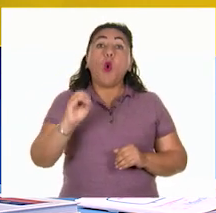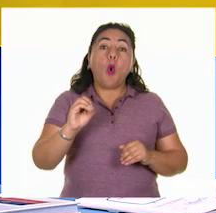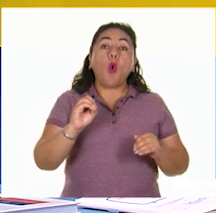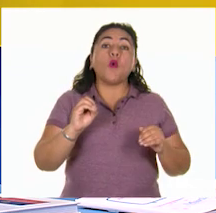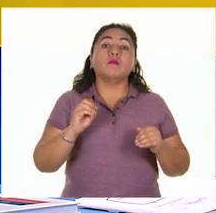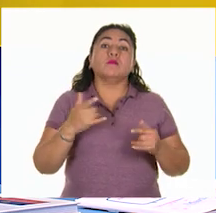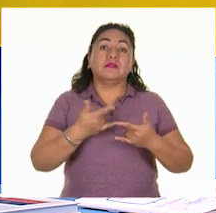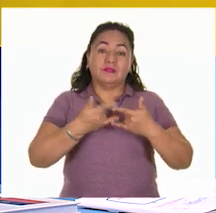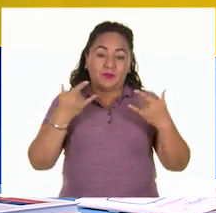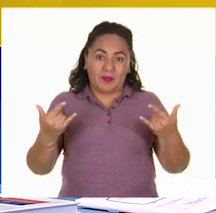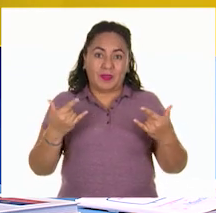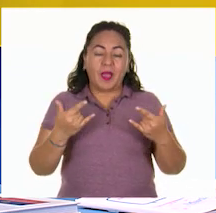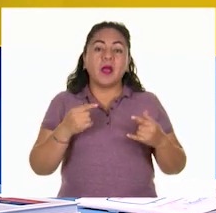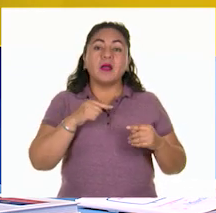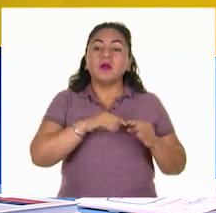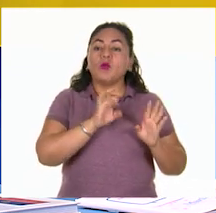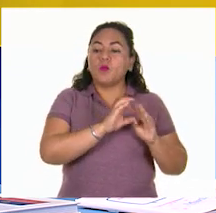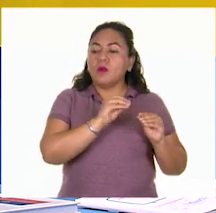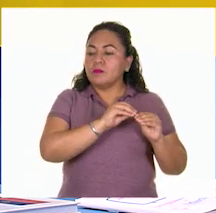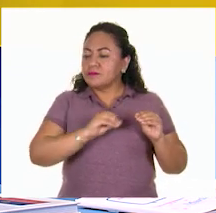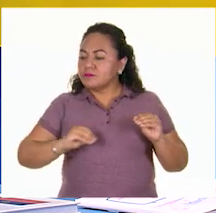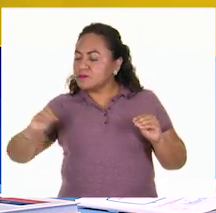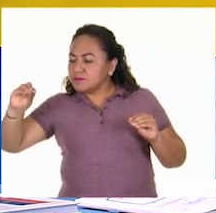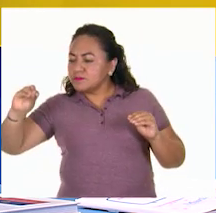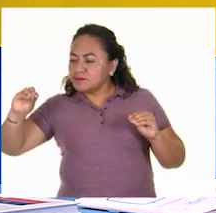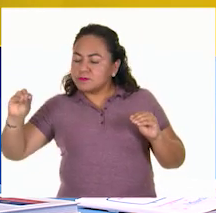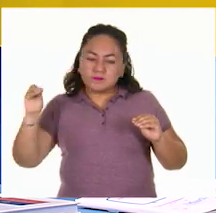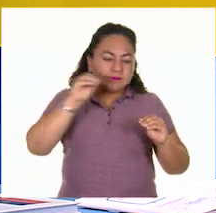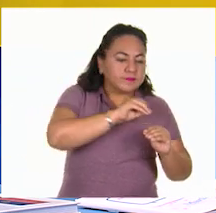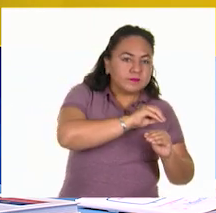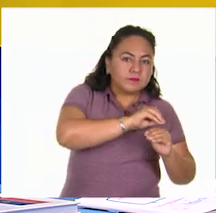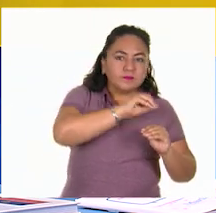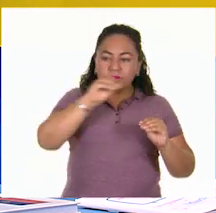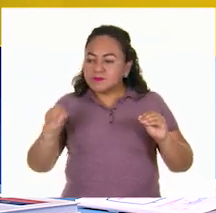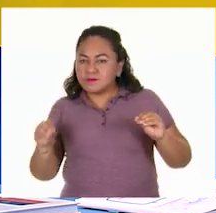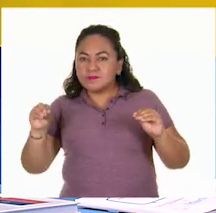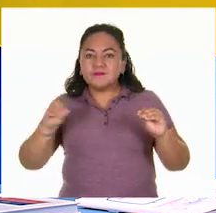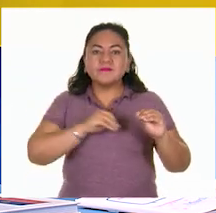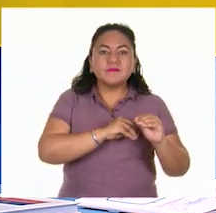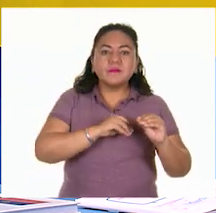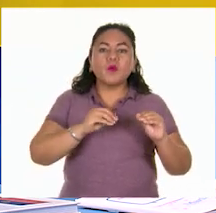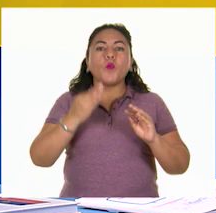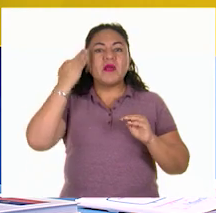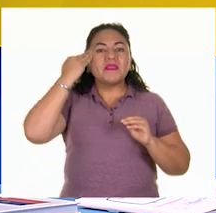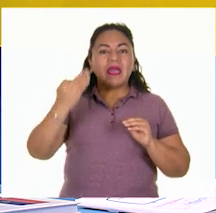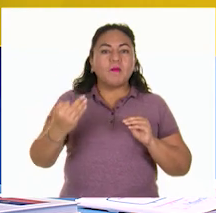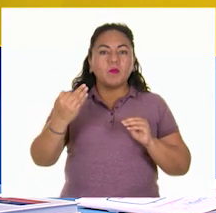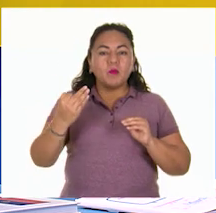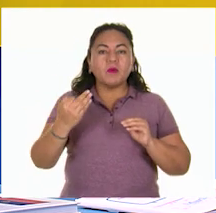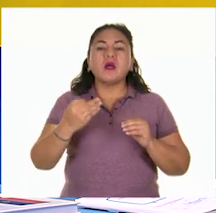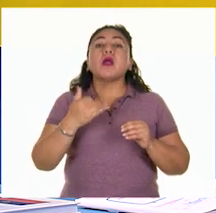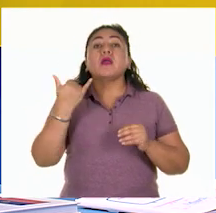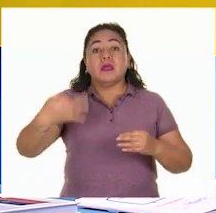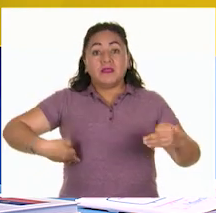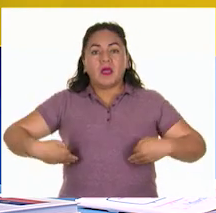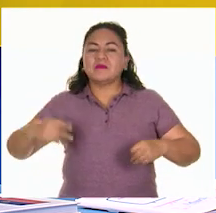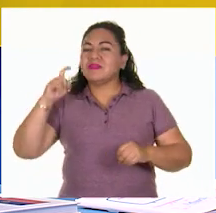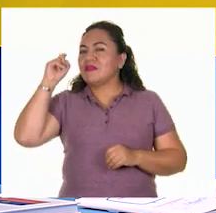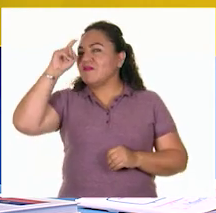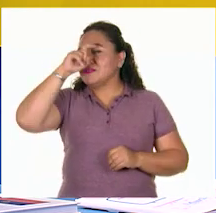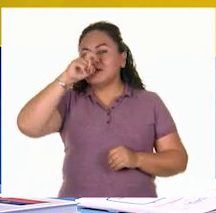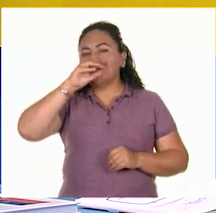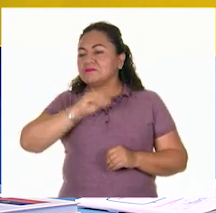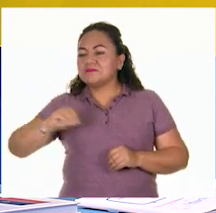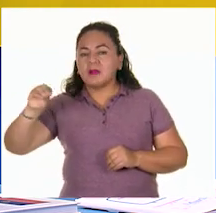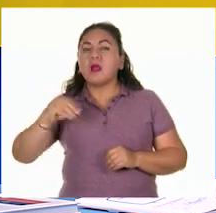tiempo, que resultaría complicado realizar en teatro por los cambios de escena y de personajes. Pero la más